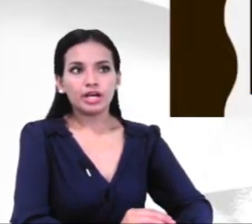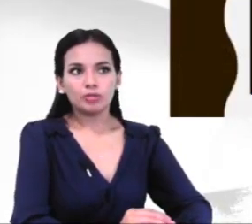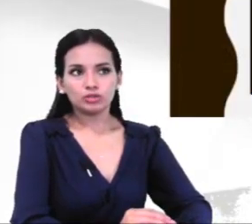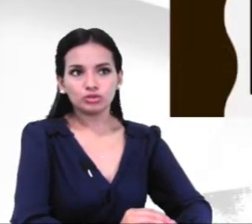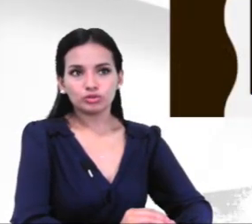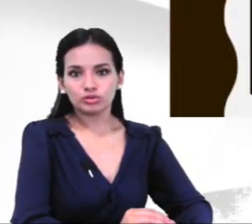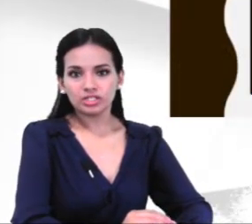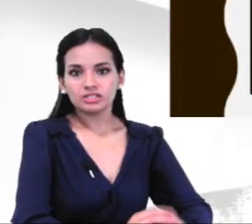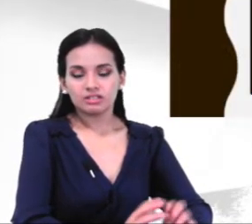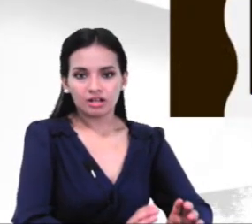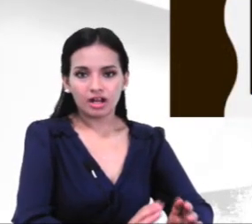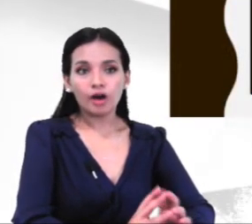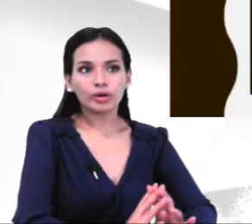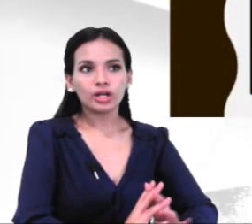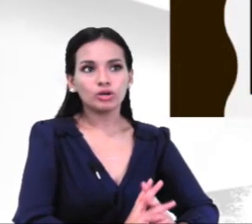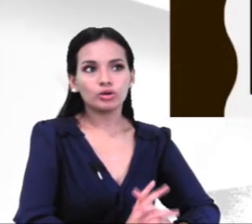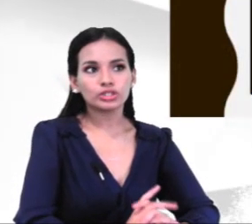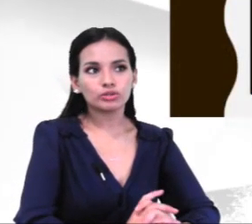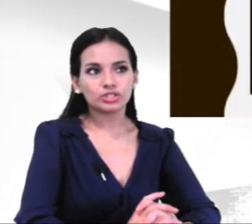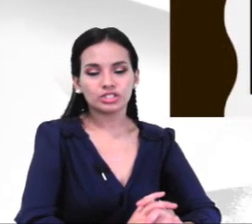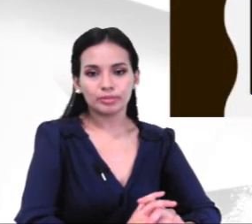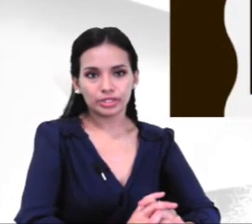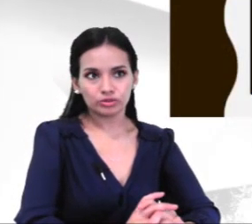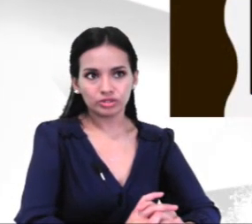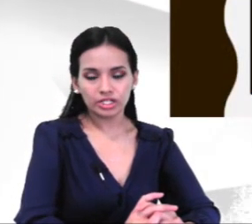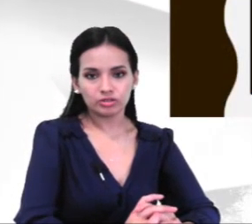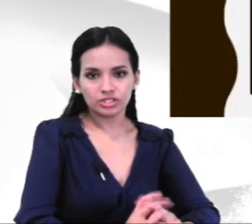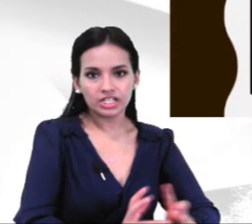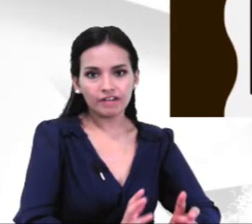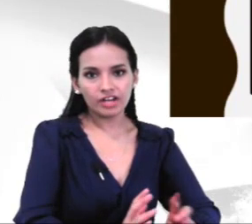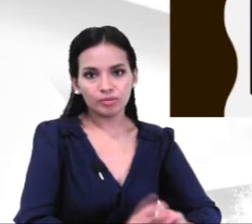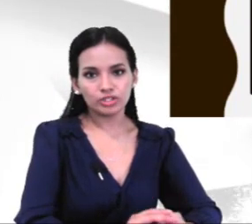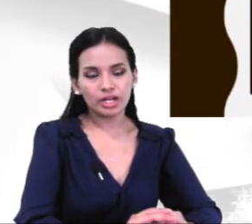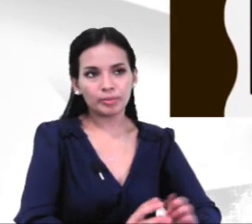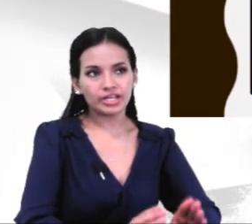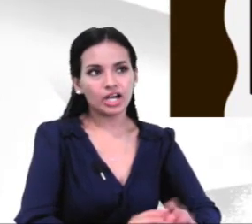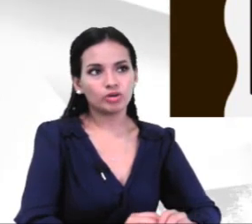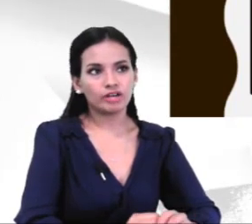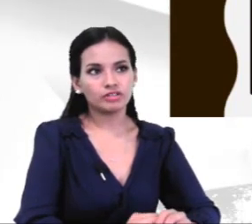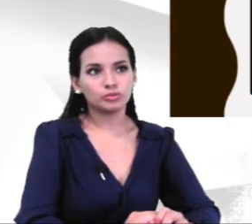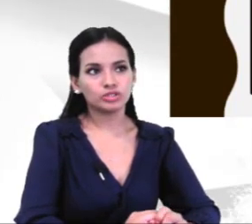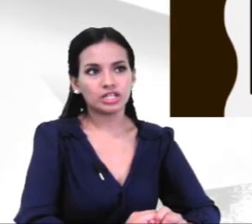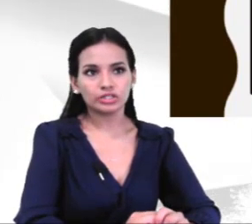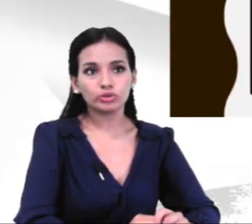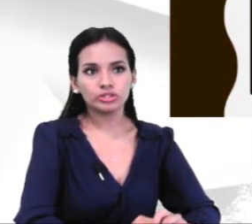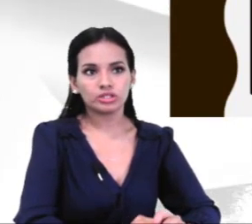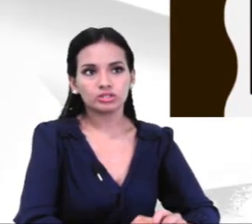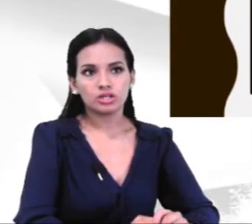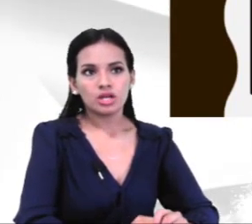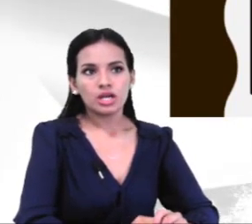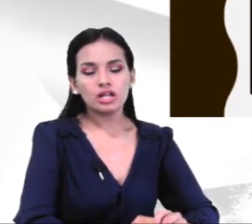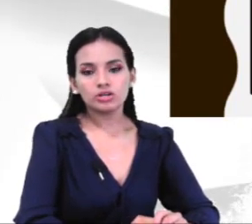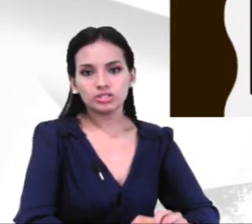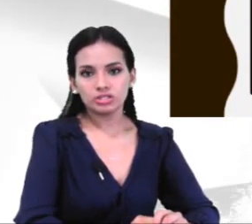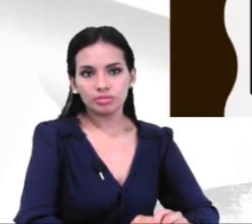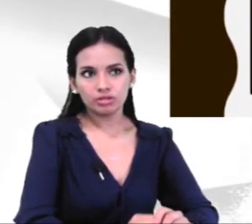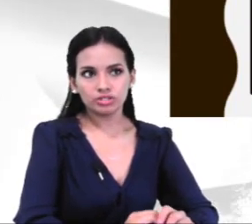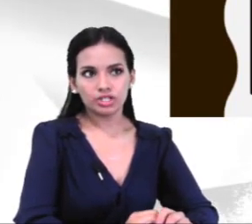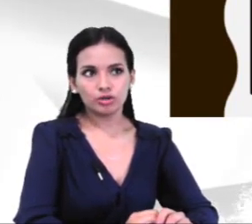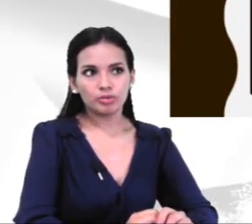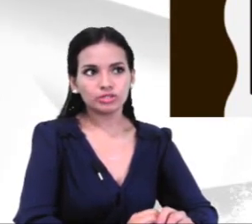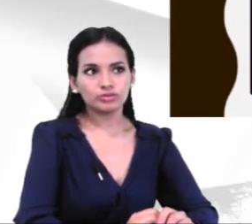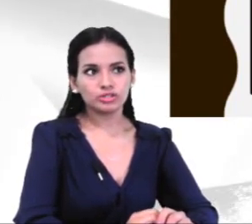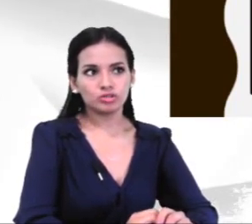veamos entonces ahora los ecosistemas costeros ya hablamos de las playas ahora hablemos de las costas el ecosistema